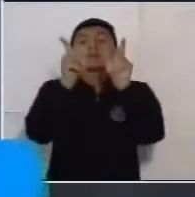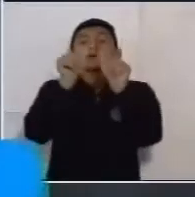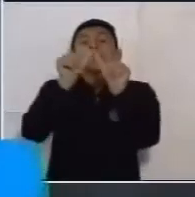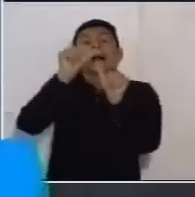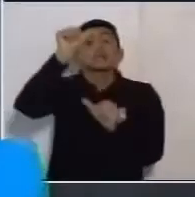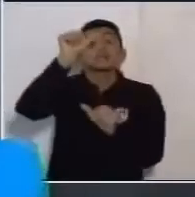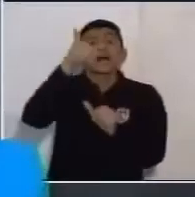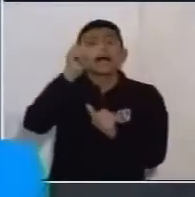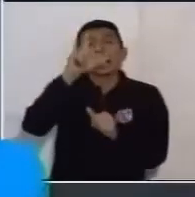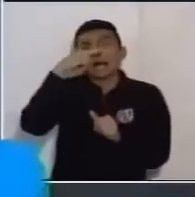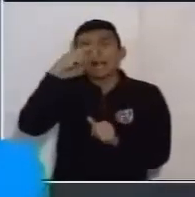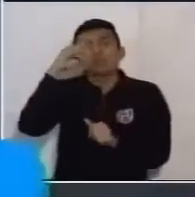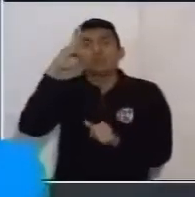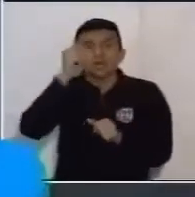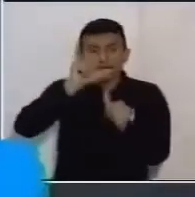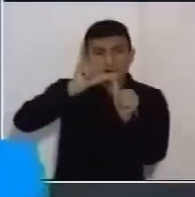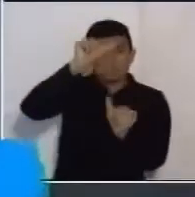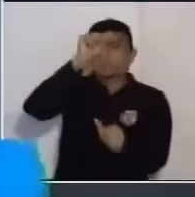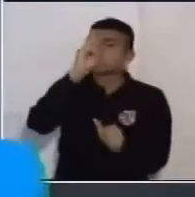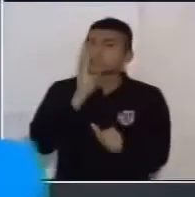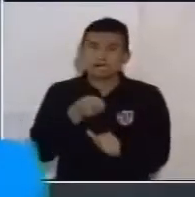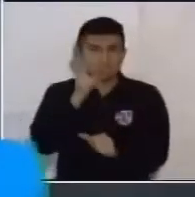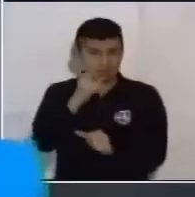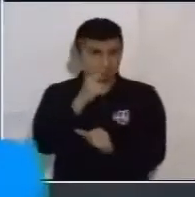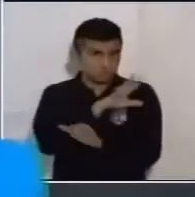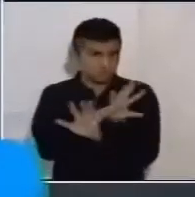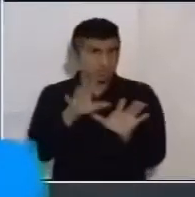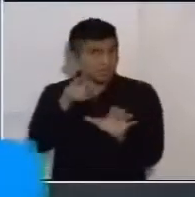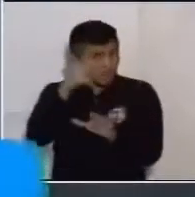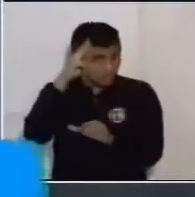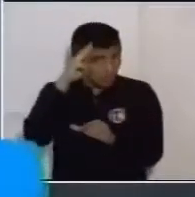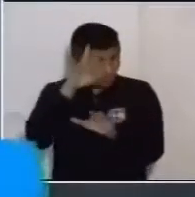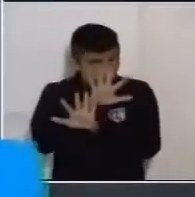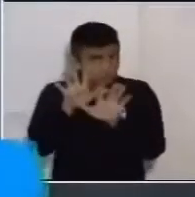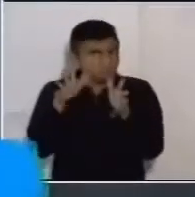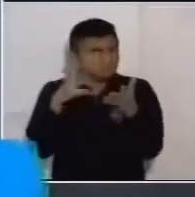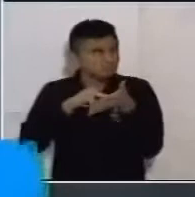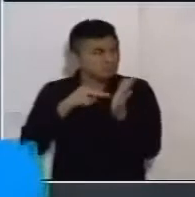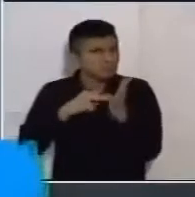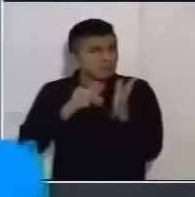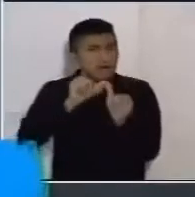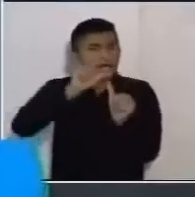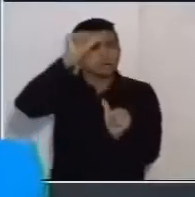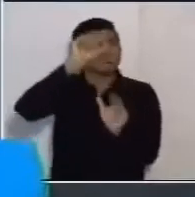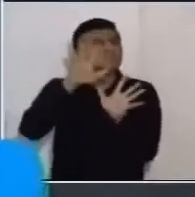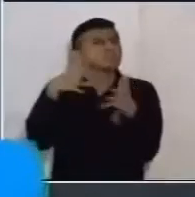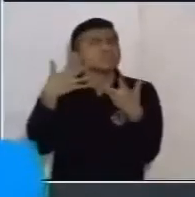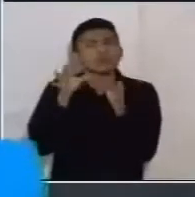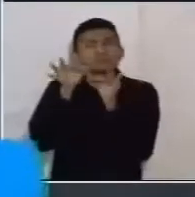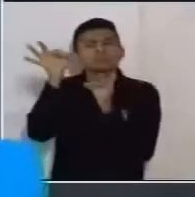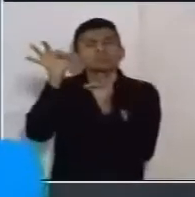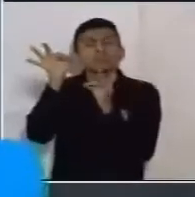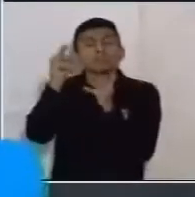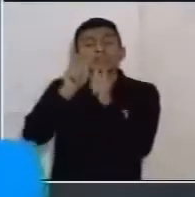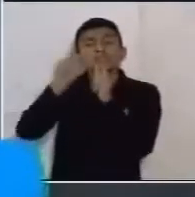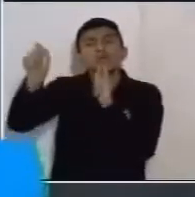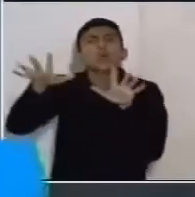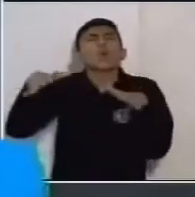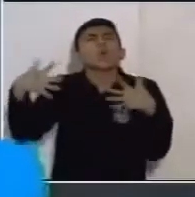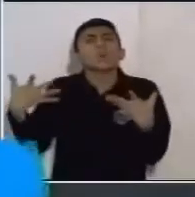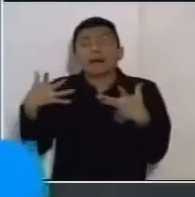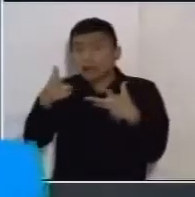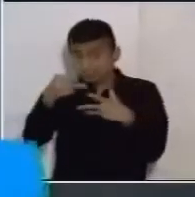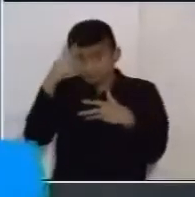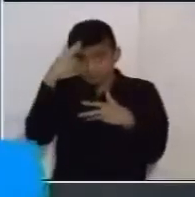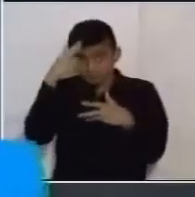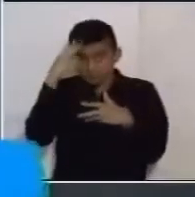siempre existe, pero recuérdense que hemos dicho que la altura, ¿qué es? Es la distancia que hay de la parte más baja